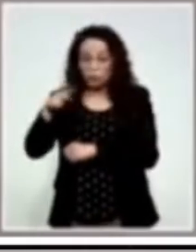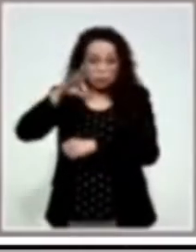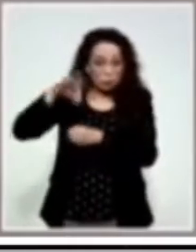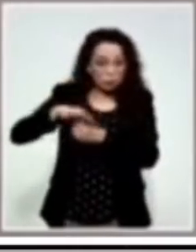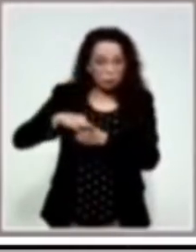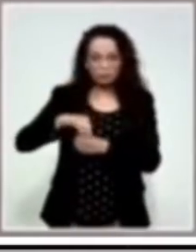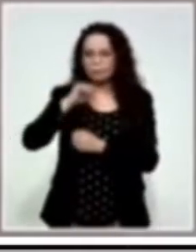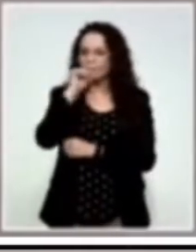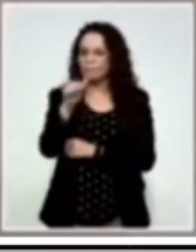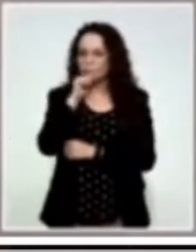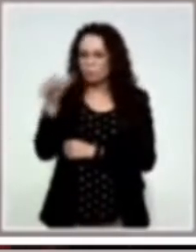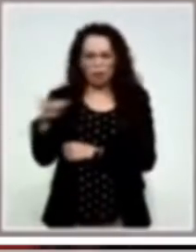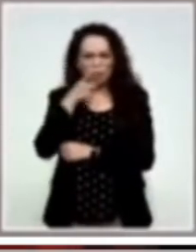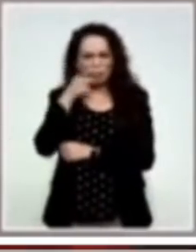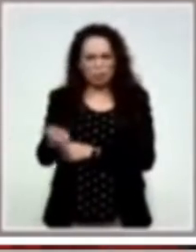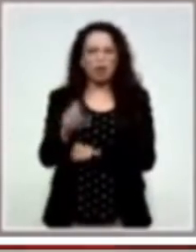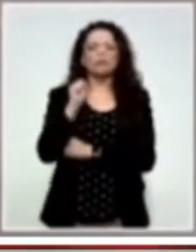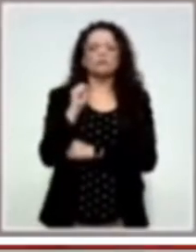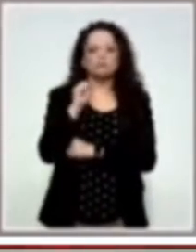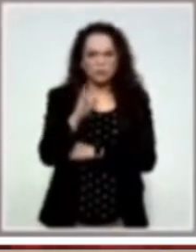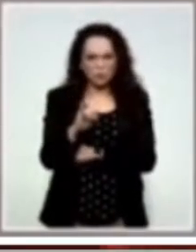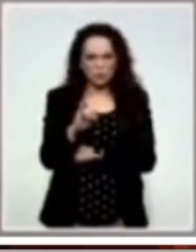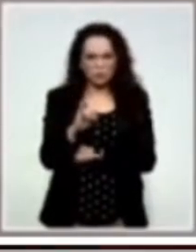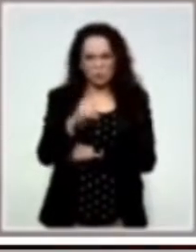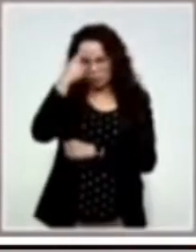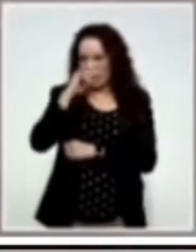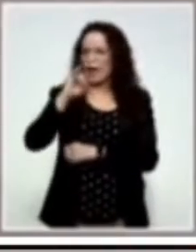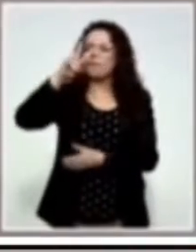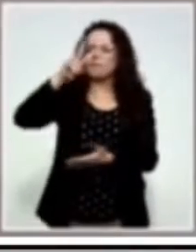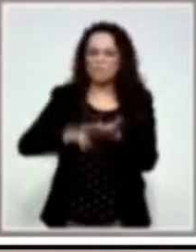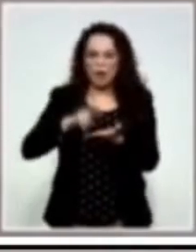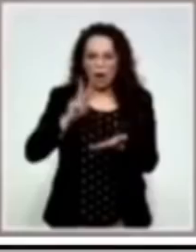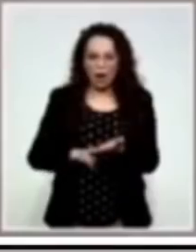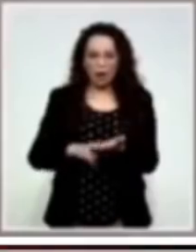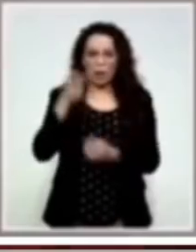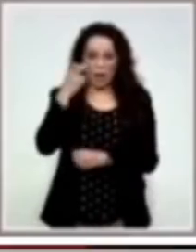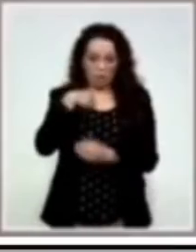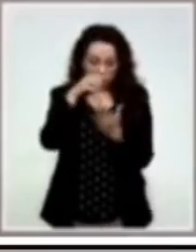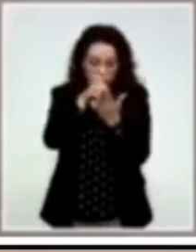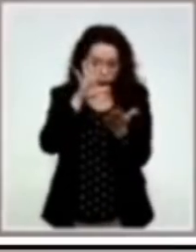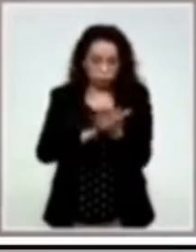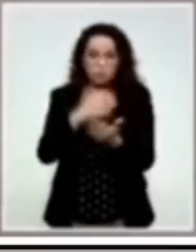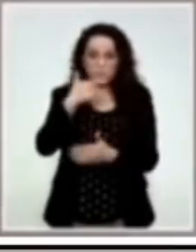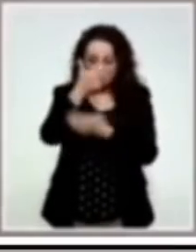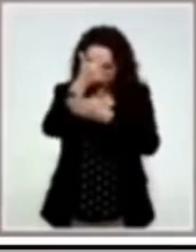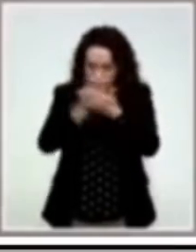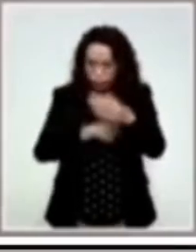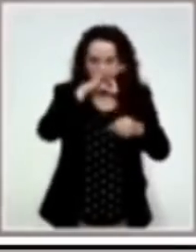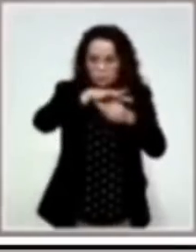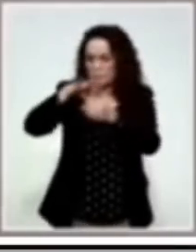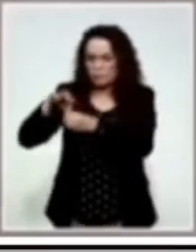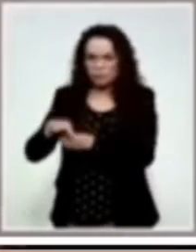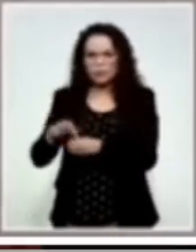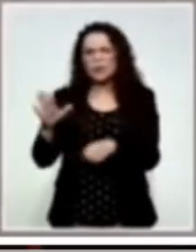consecuentemente asintió que el voto por la validez fue contado adecuadamente. ¿Por qué nos tardamos dos sesiones?